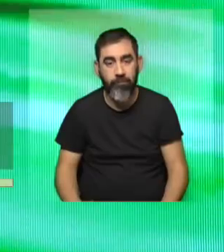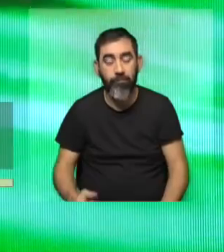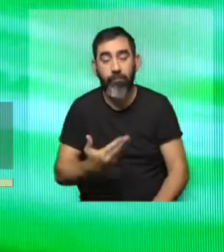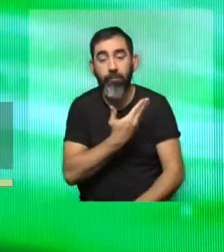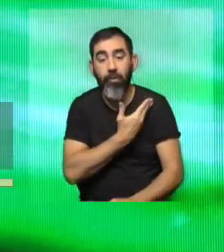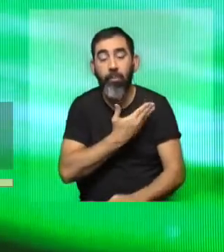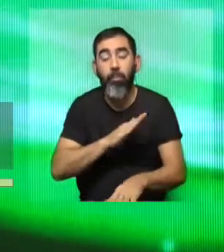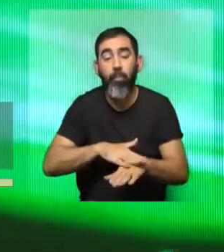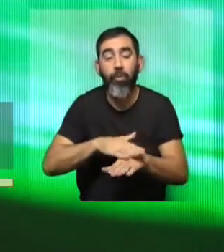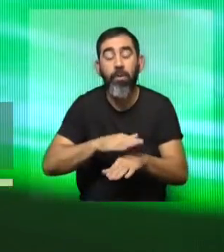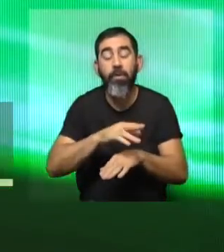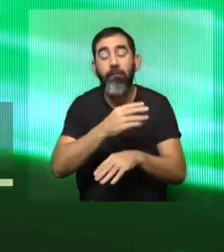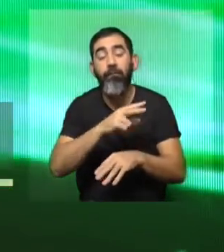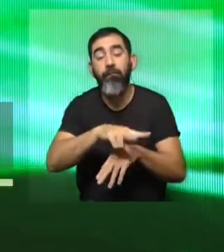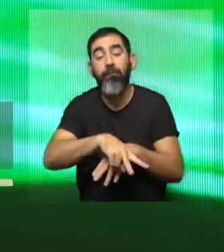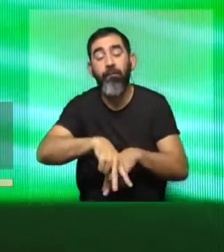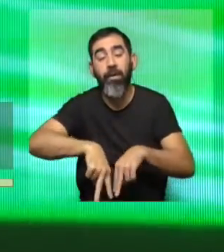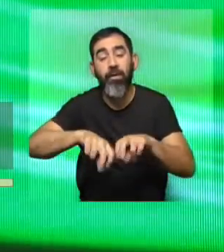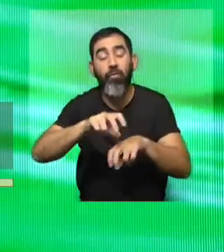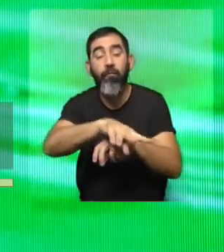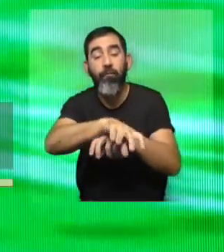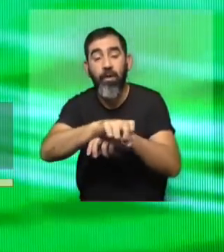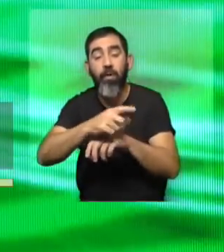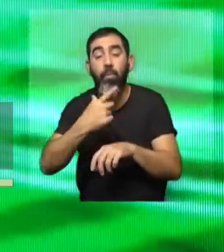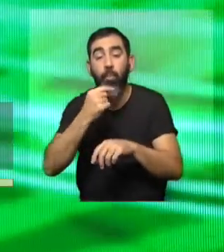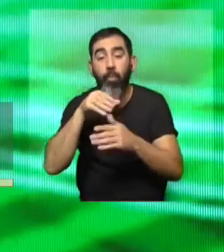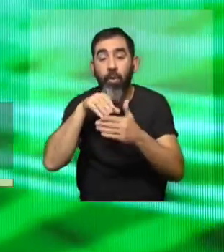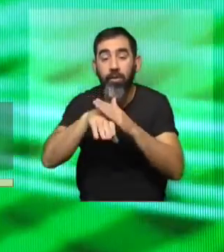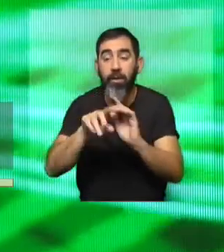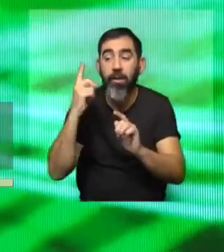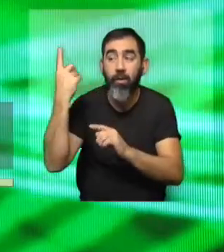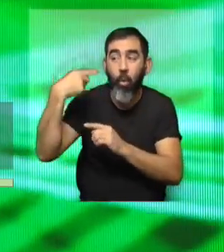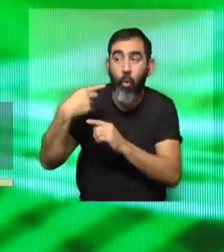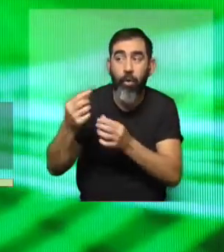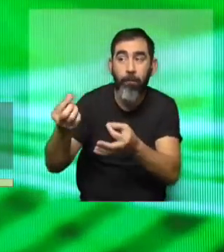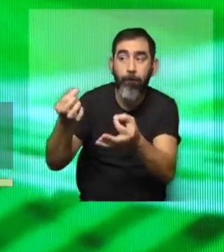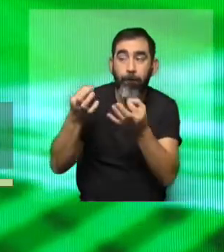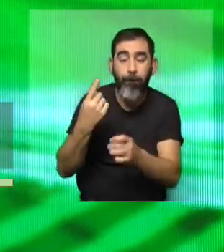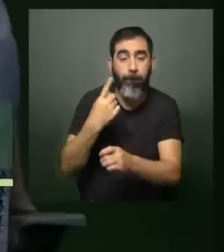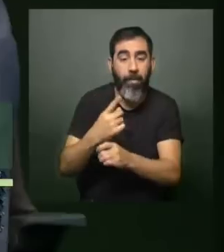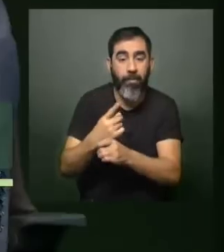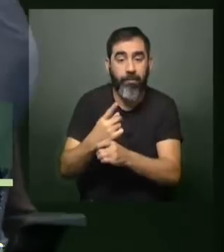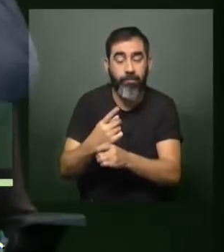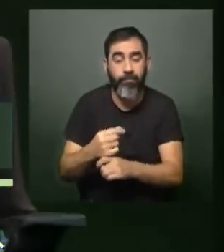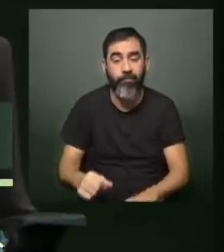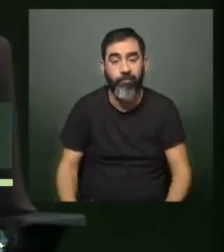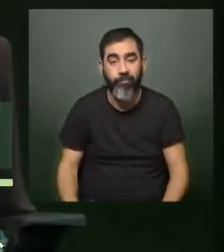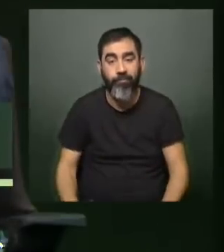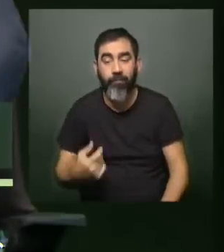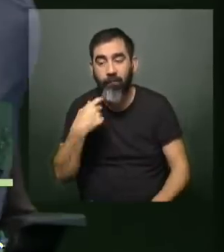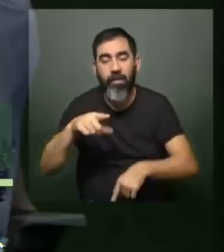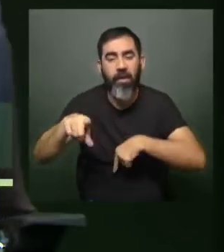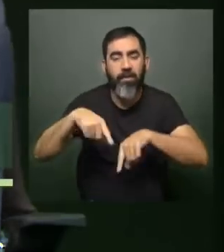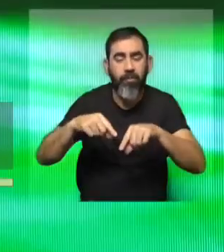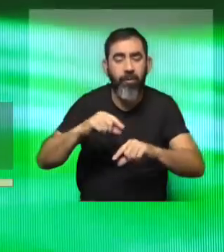el dueño de la investigación es la fiscalía claro y después que la policía para allanar precisa una orden judicial y habría que limar de alguna manera Esa esa burocracia del